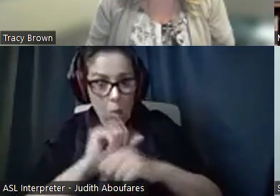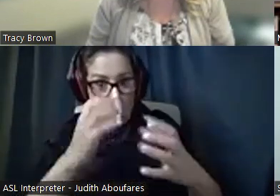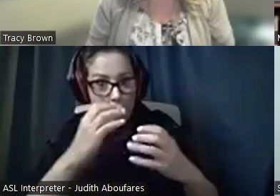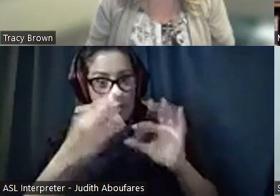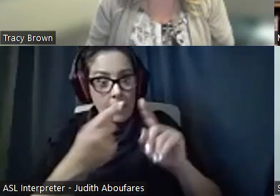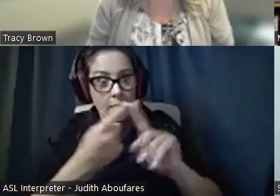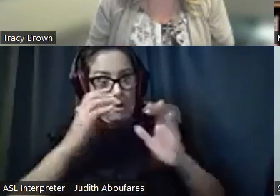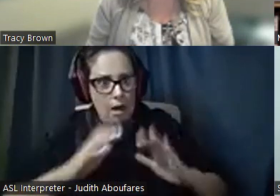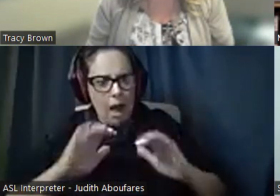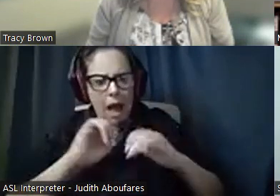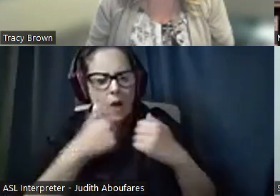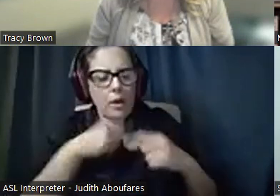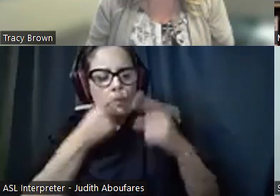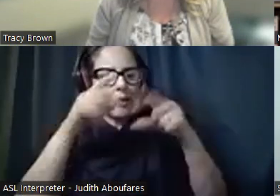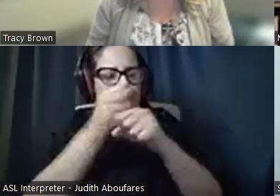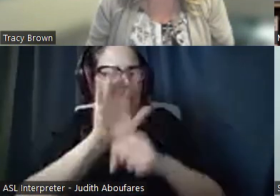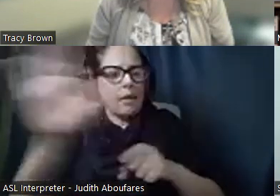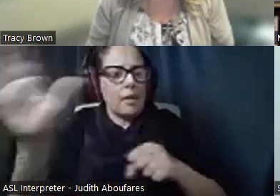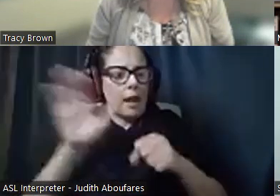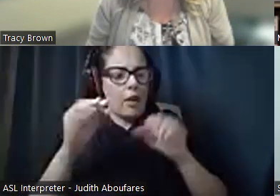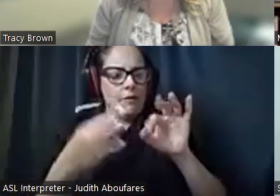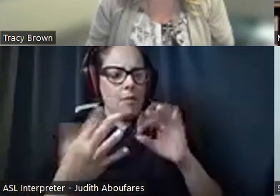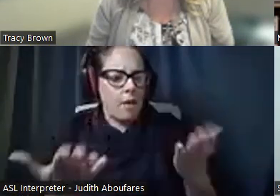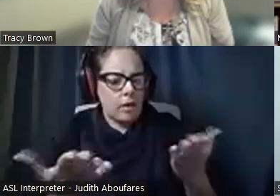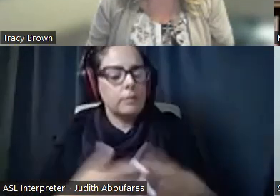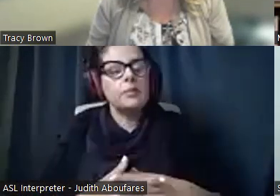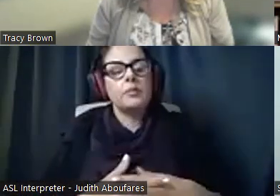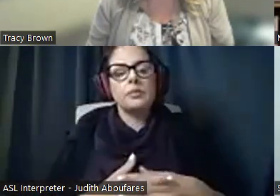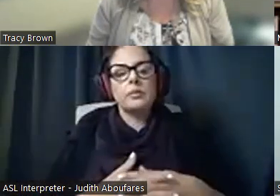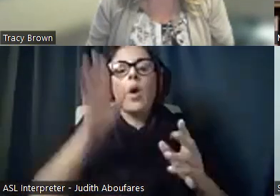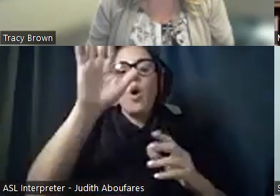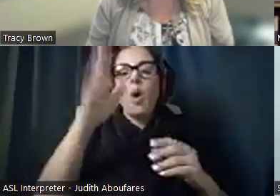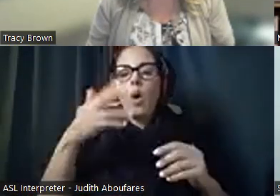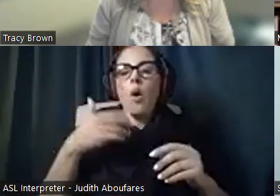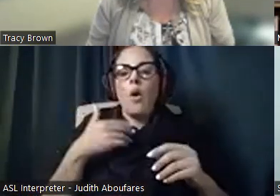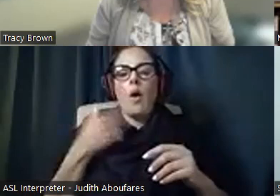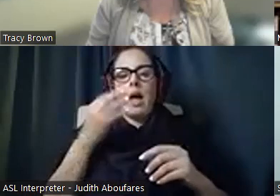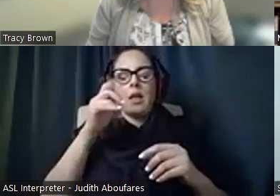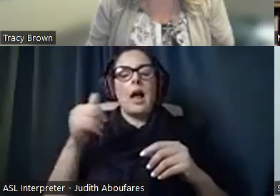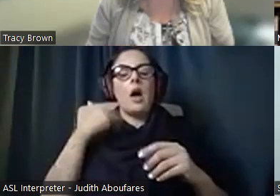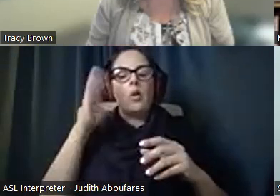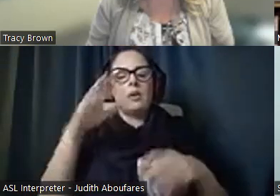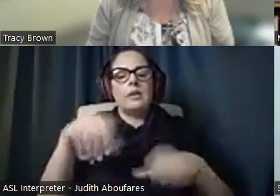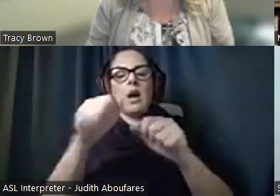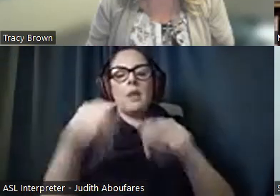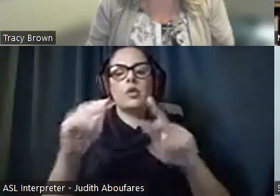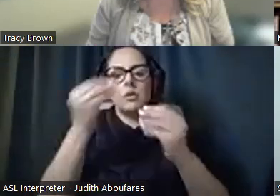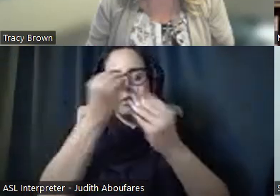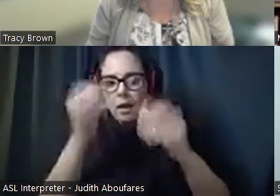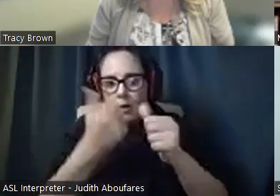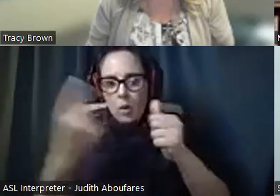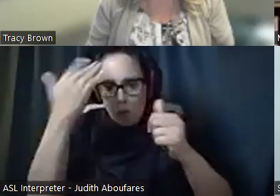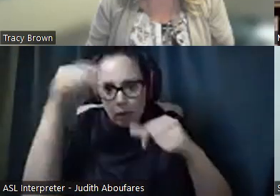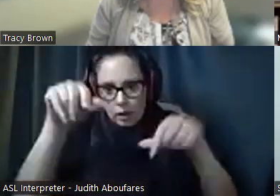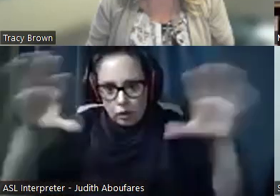hacen, cómo están obteniendo efectivamente sus opiniones. Voy a tener la oportunidad de dejarle todo saber